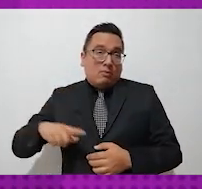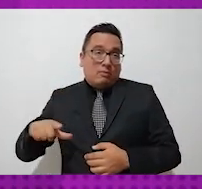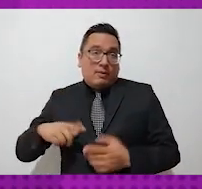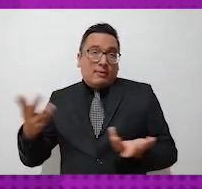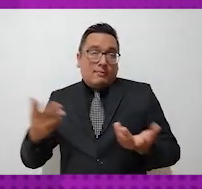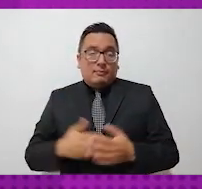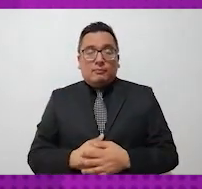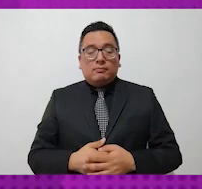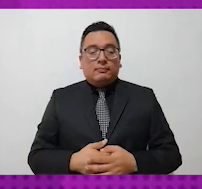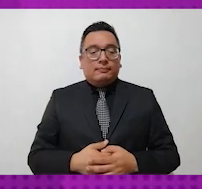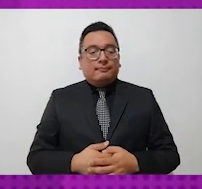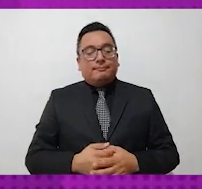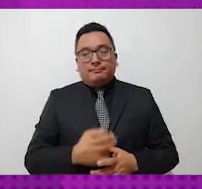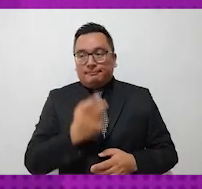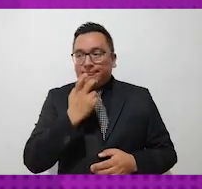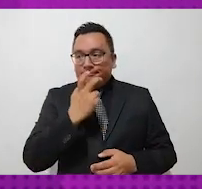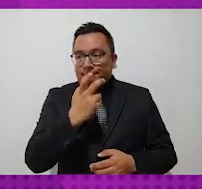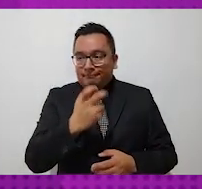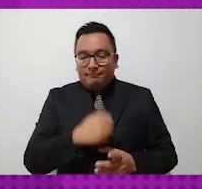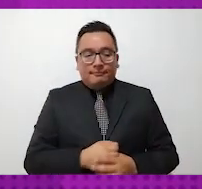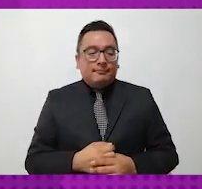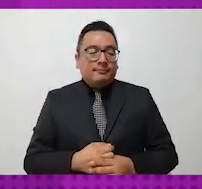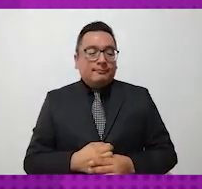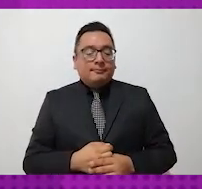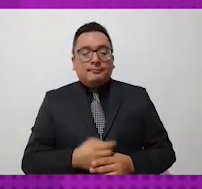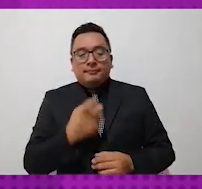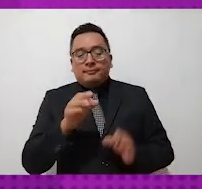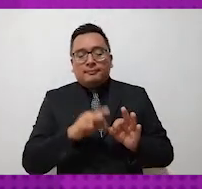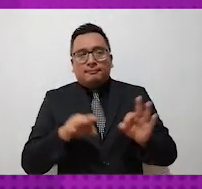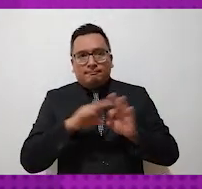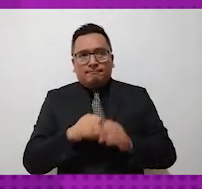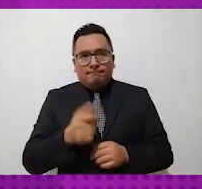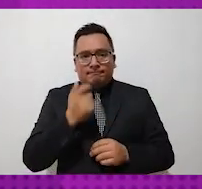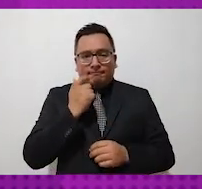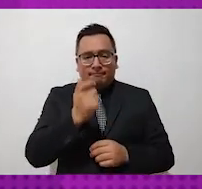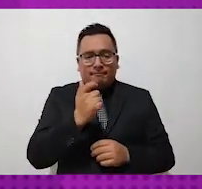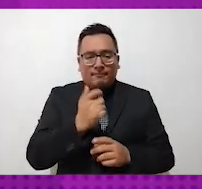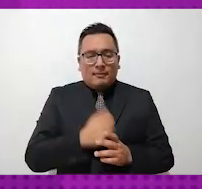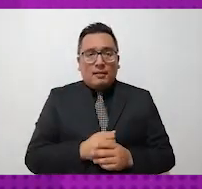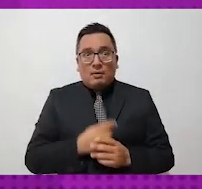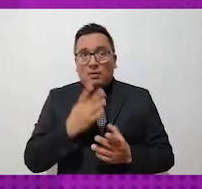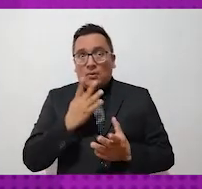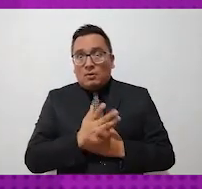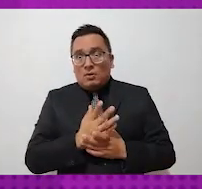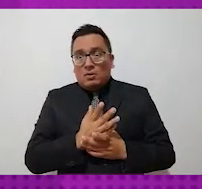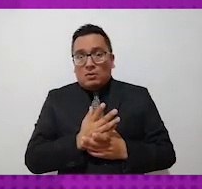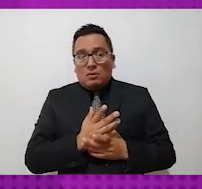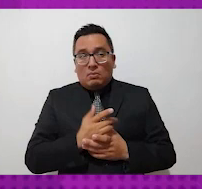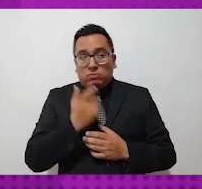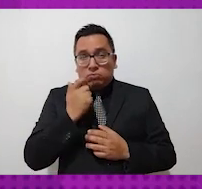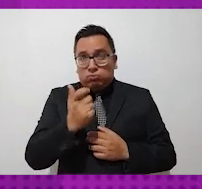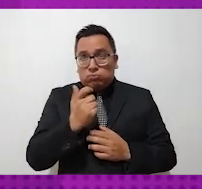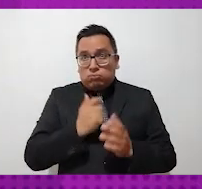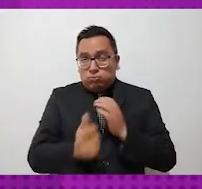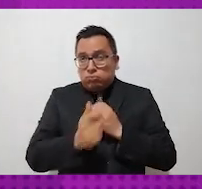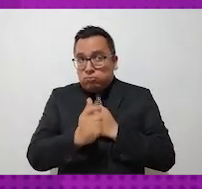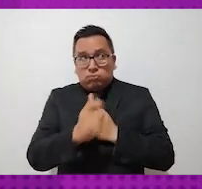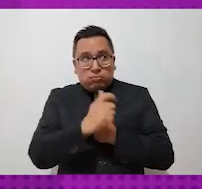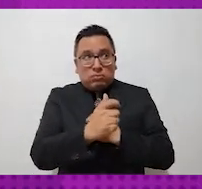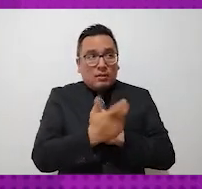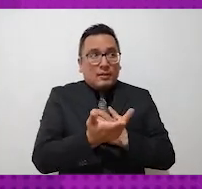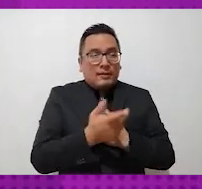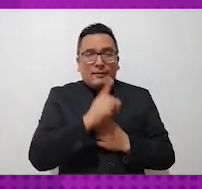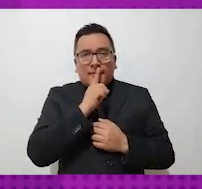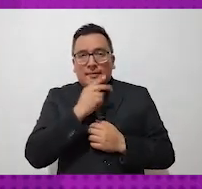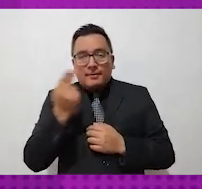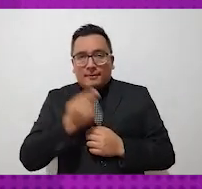público. Claro, y es en sí la administración de los recursos, no nada más de los recursos económicos. Es la buena